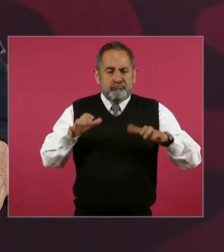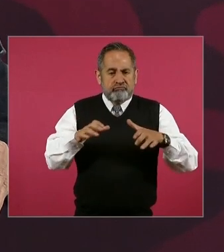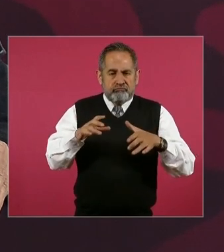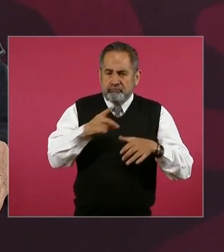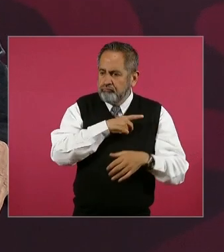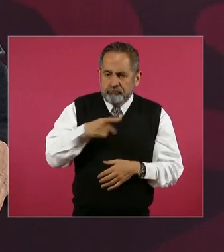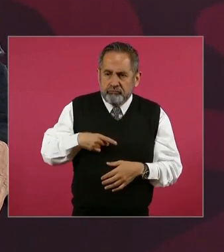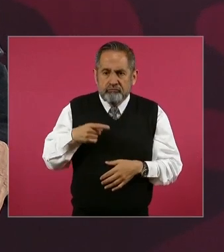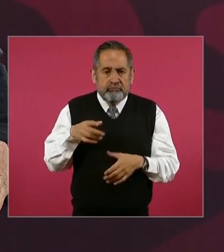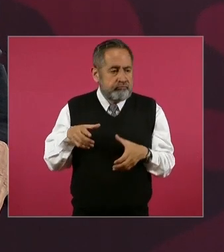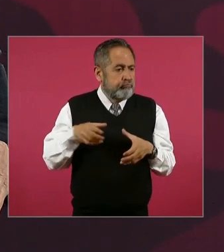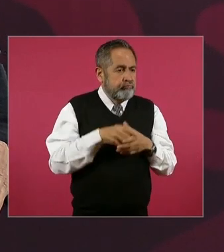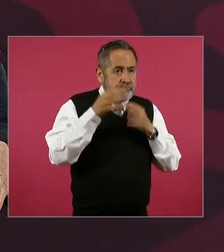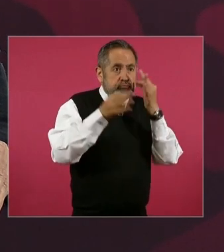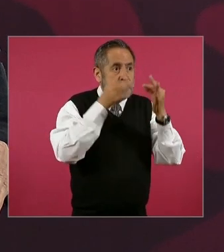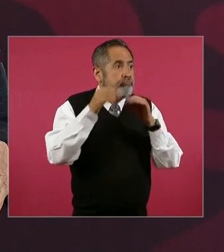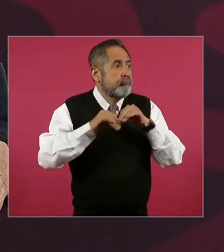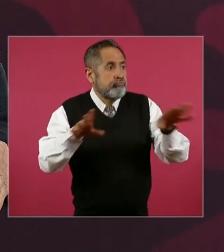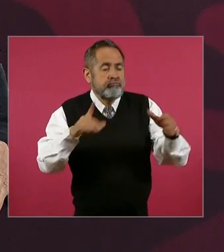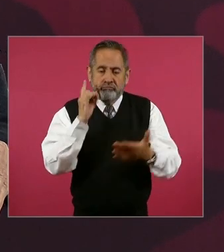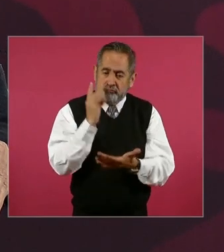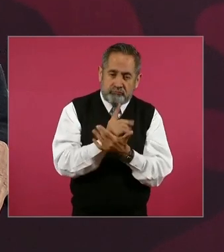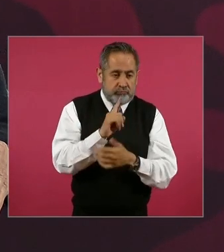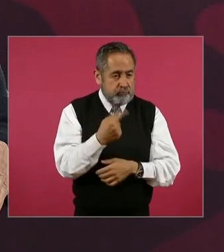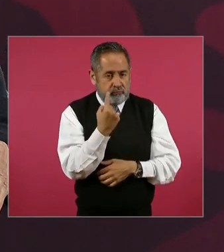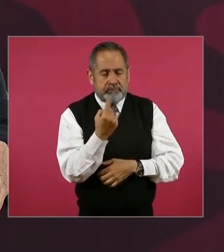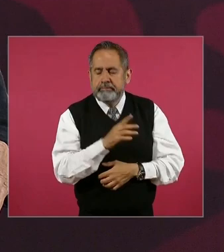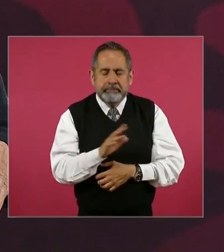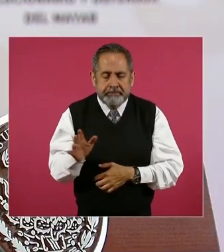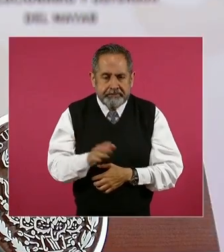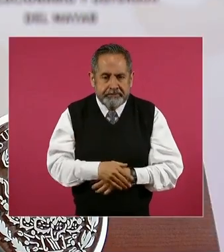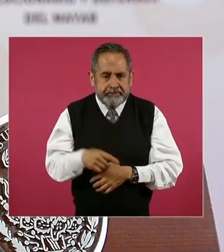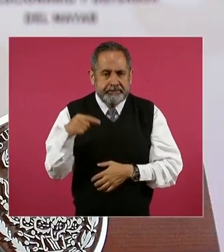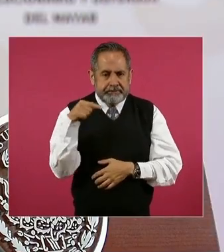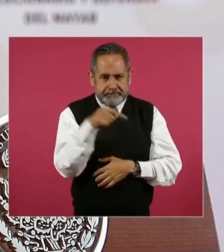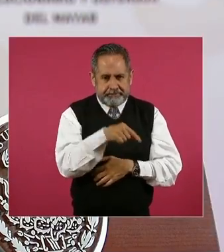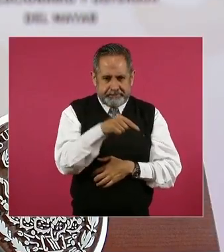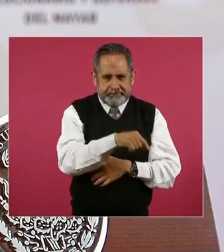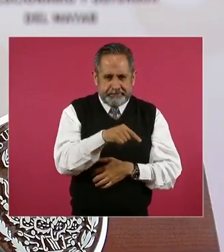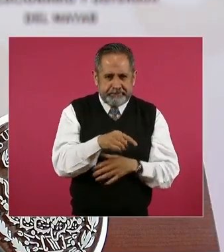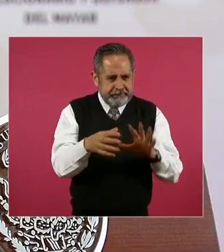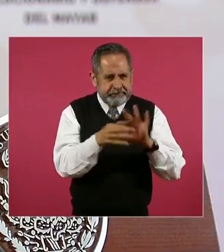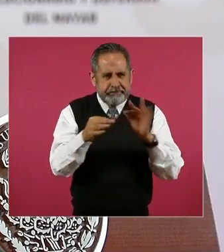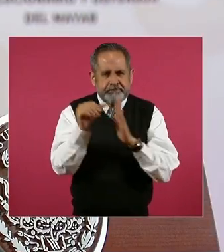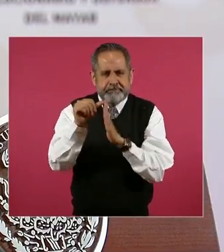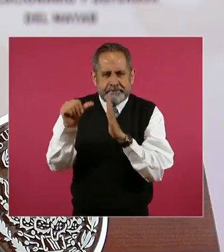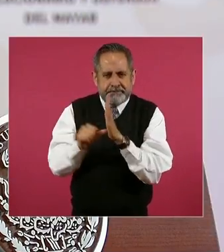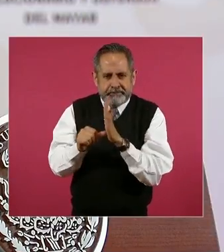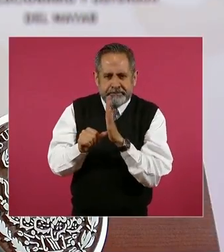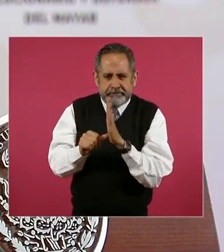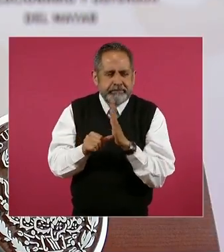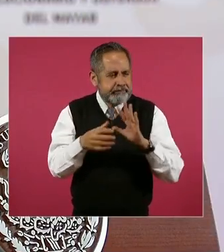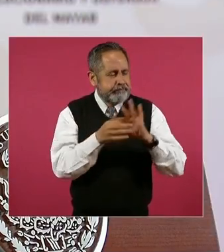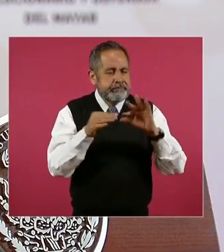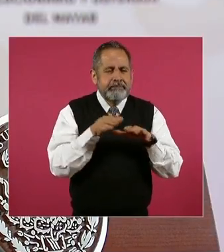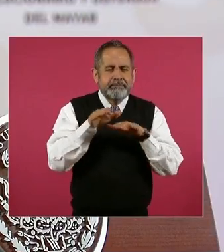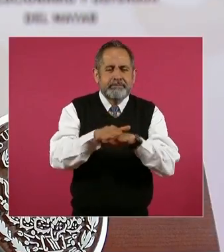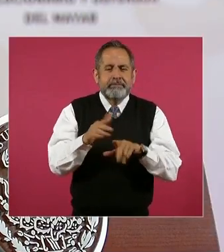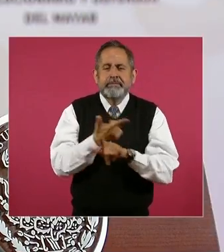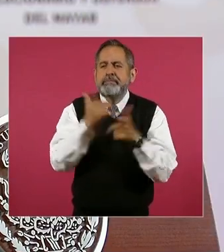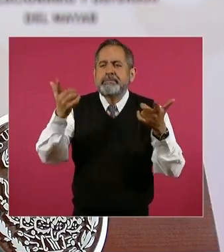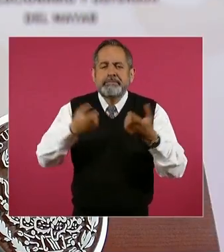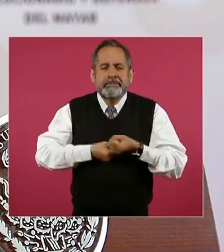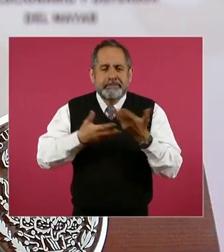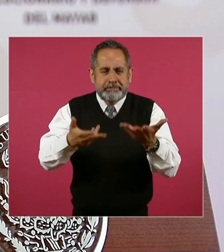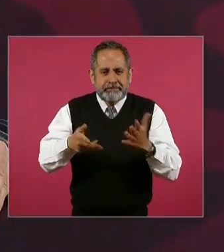de difusión este artículo es un artículo dedicado a lo que antes era la libertad de prensa que ahora es la